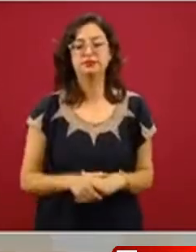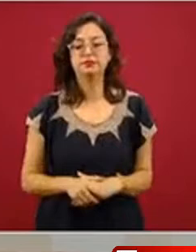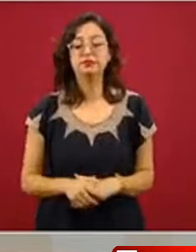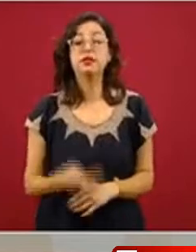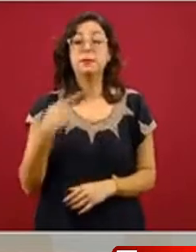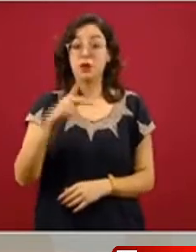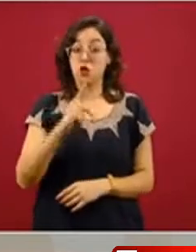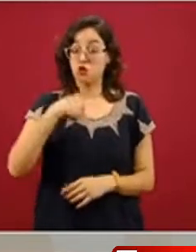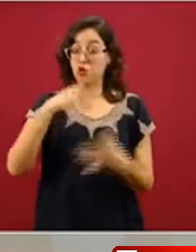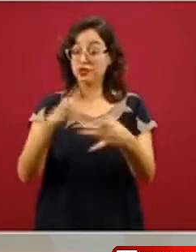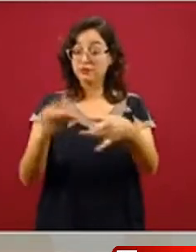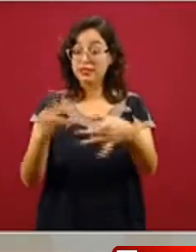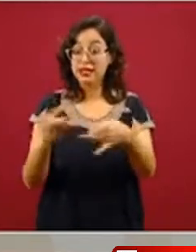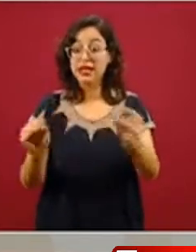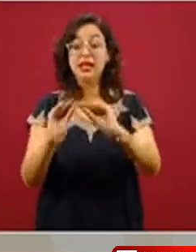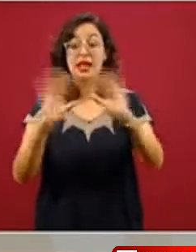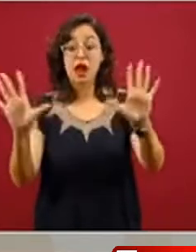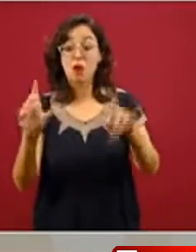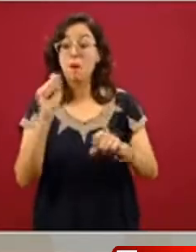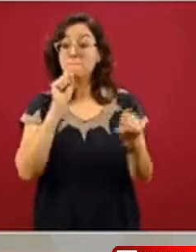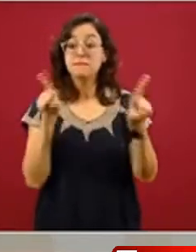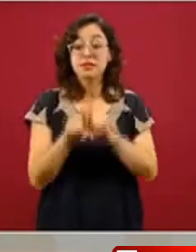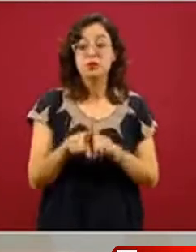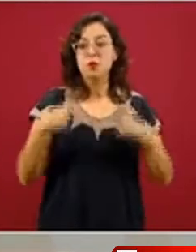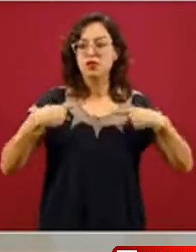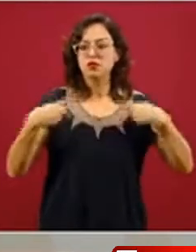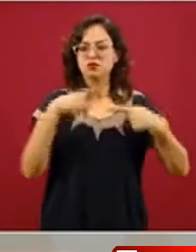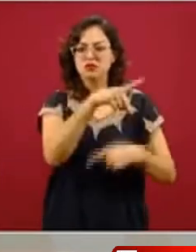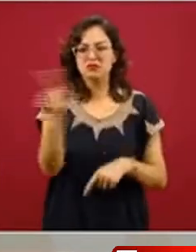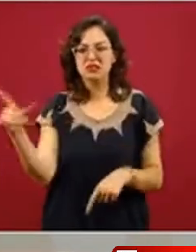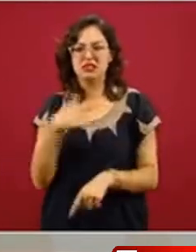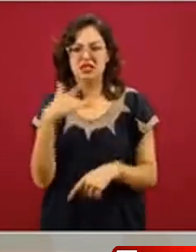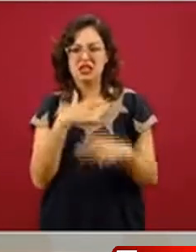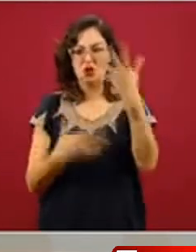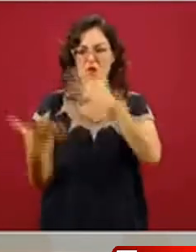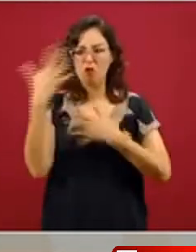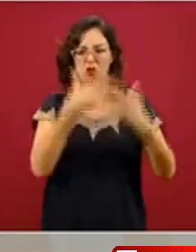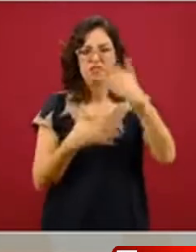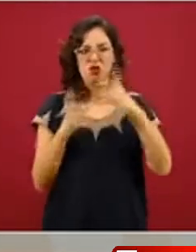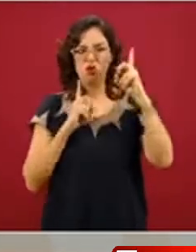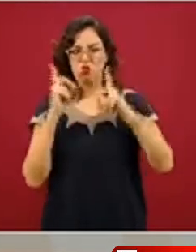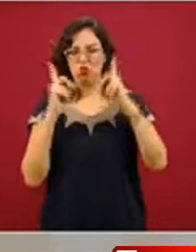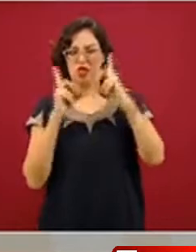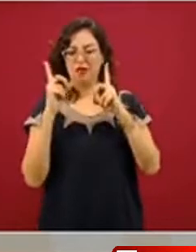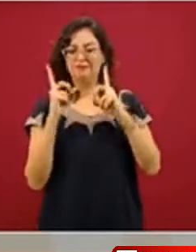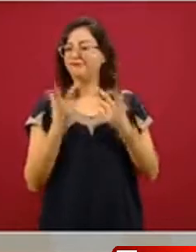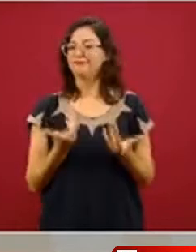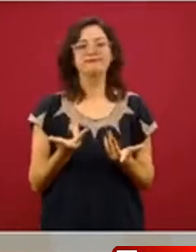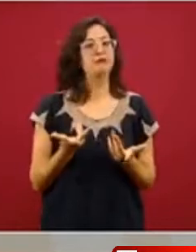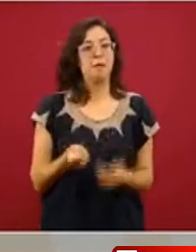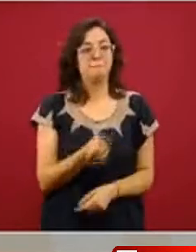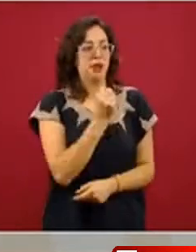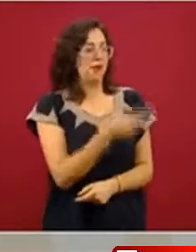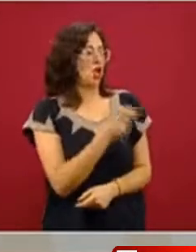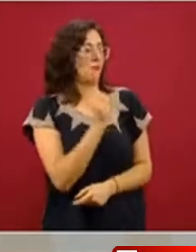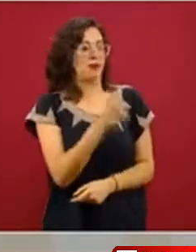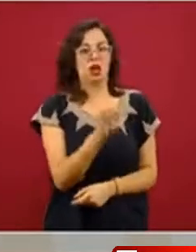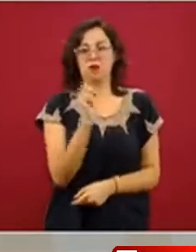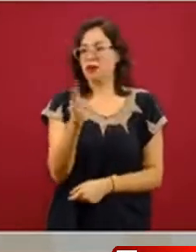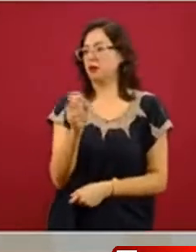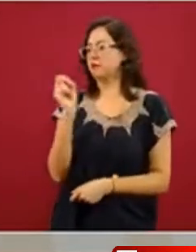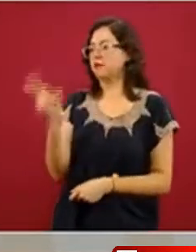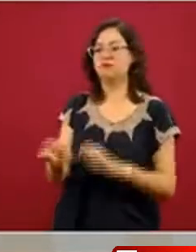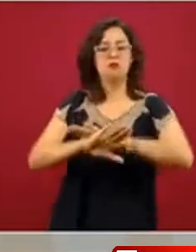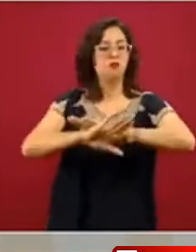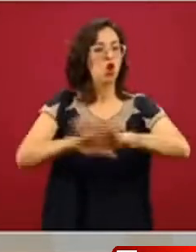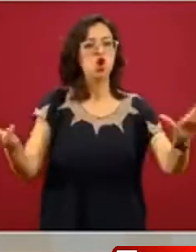que le aclarábamos a Alejandro, y lo aclaro para cualquier persona que pudiera entrar en confusión al respecto, es aquí no existe ninguna clase de